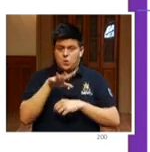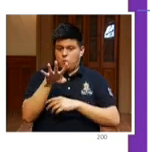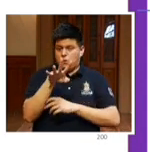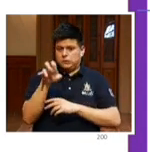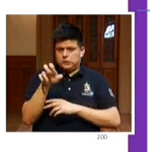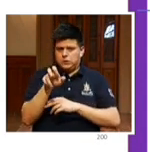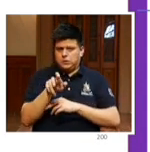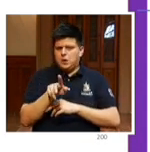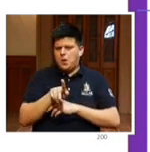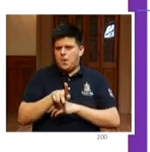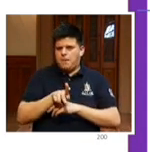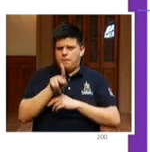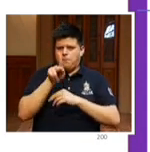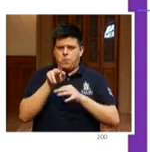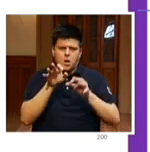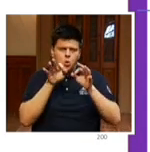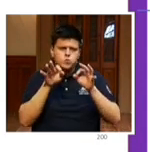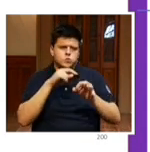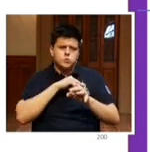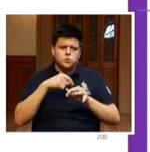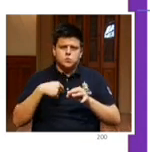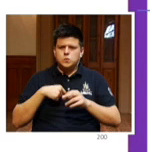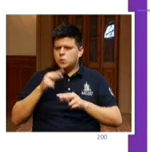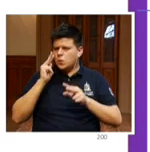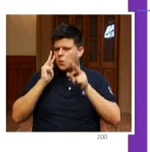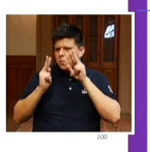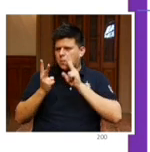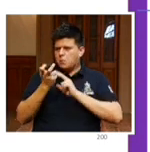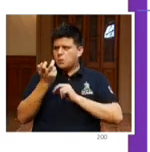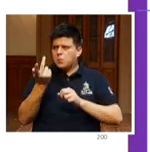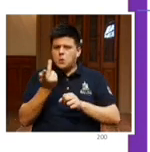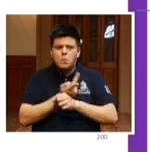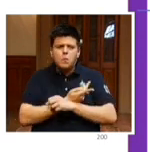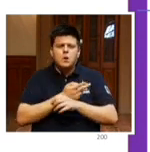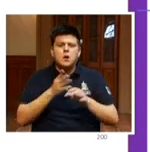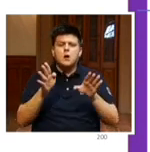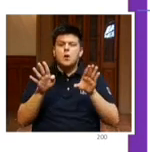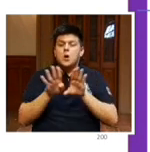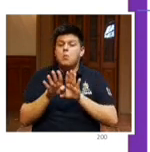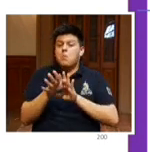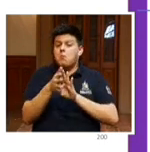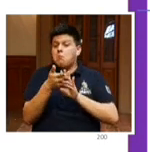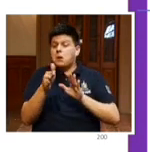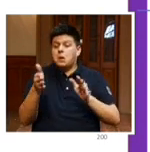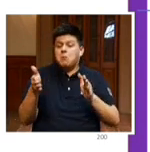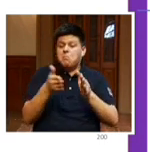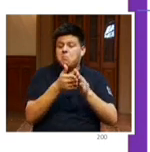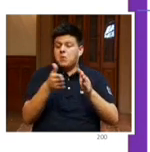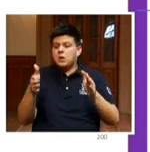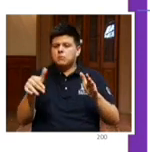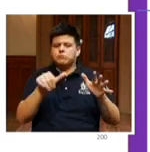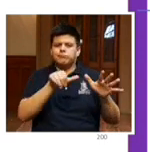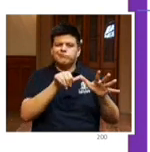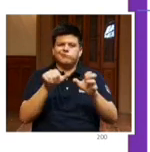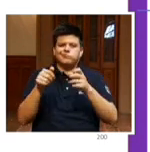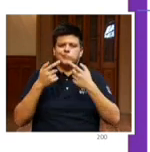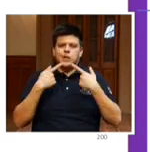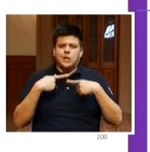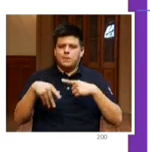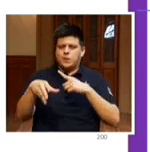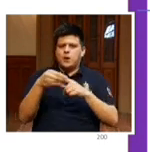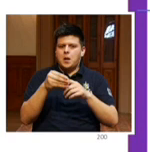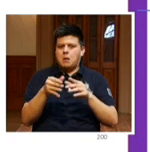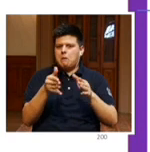pero en general nos estamos comportando en alrededor de los 600, un poquito más de